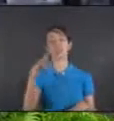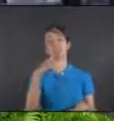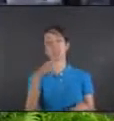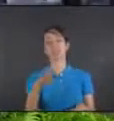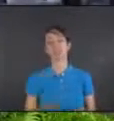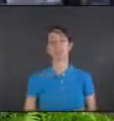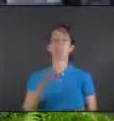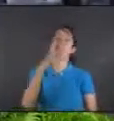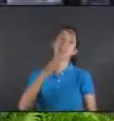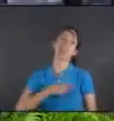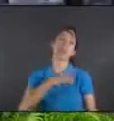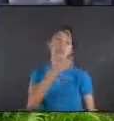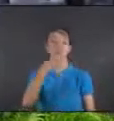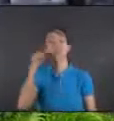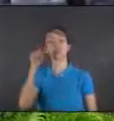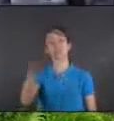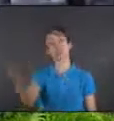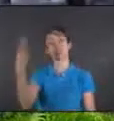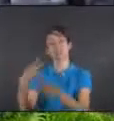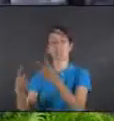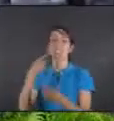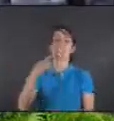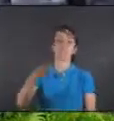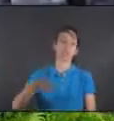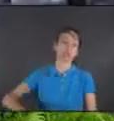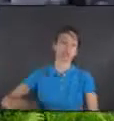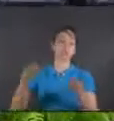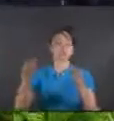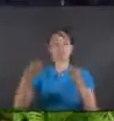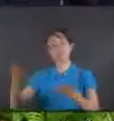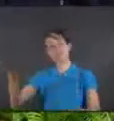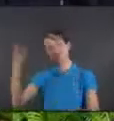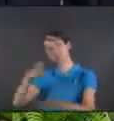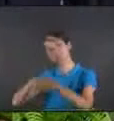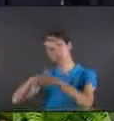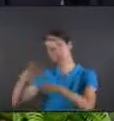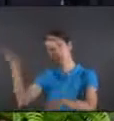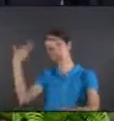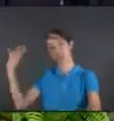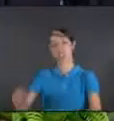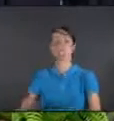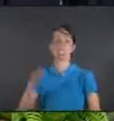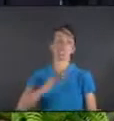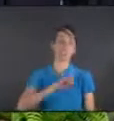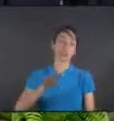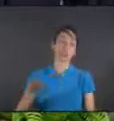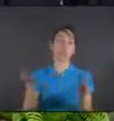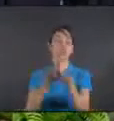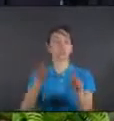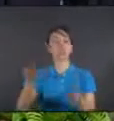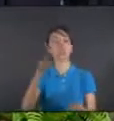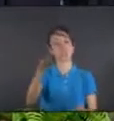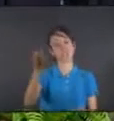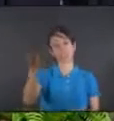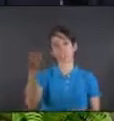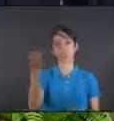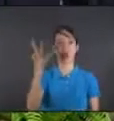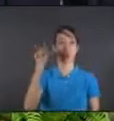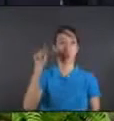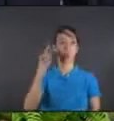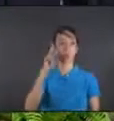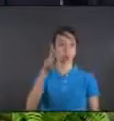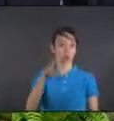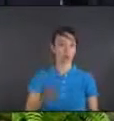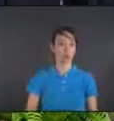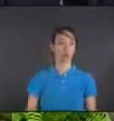por olvidado, hermano, que pensabas que él te había olvidado, y cuando llegas, Santa Cena, primer día,